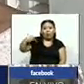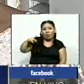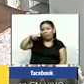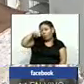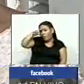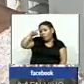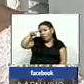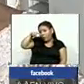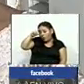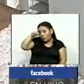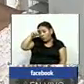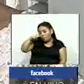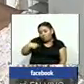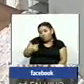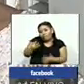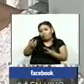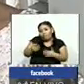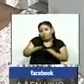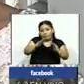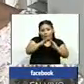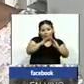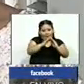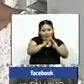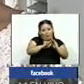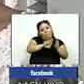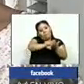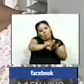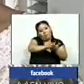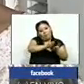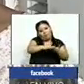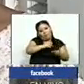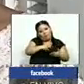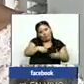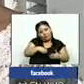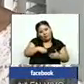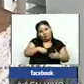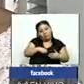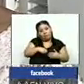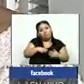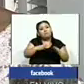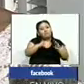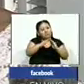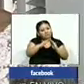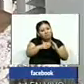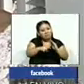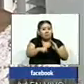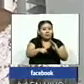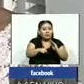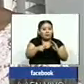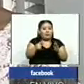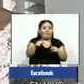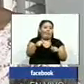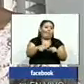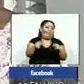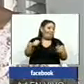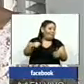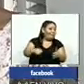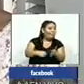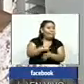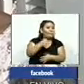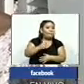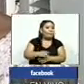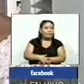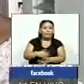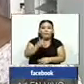y uno con la esperanza de pagar su casita y tener donde vivir y suceder esta desgracia.